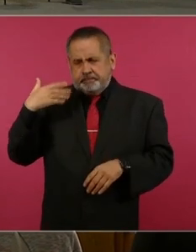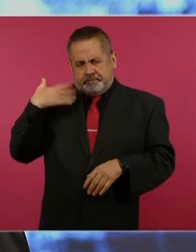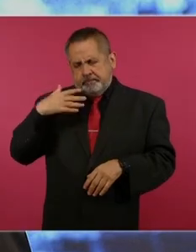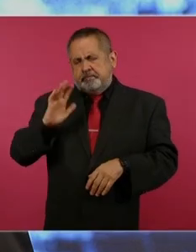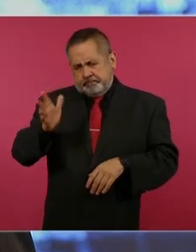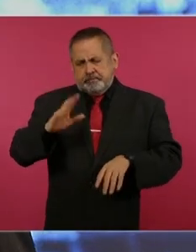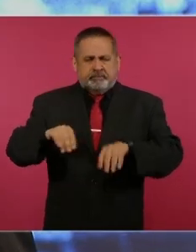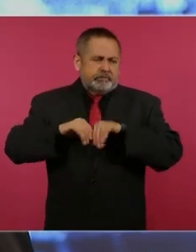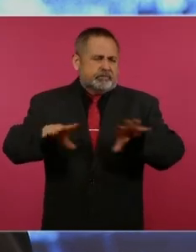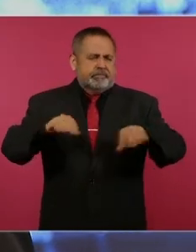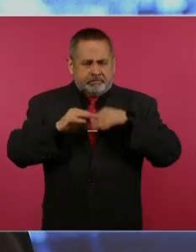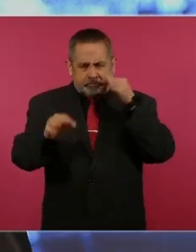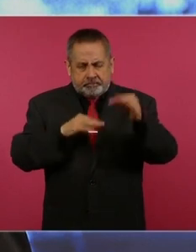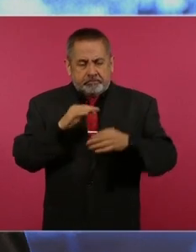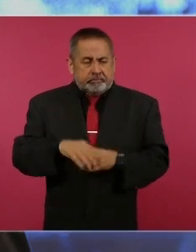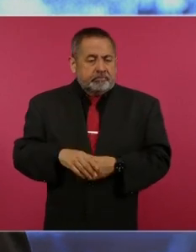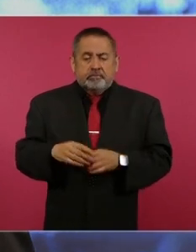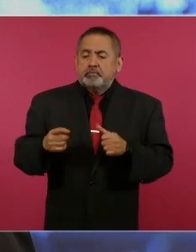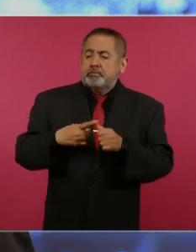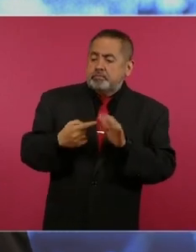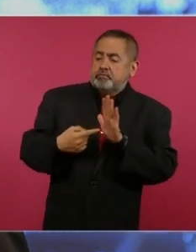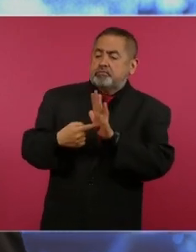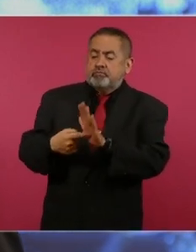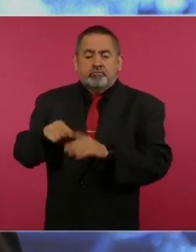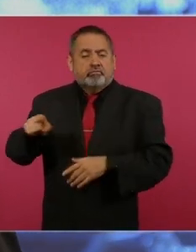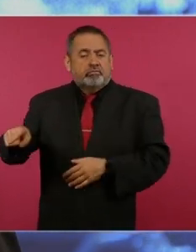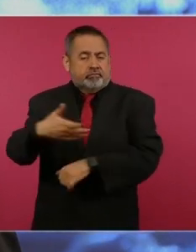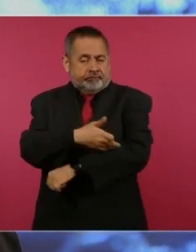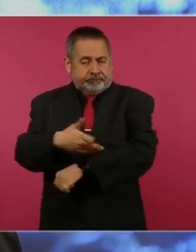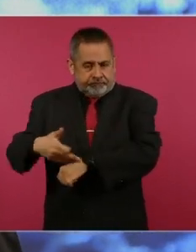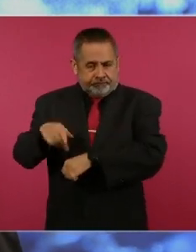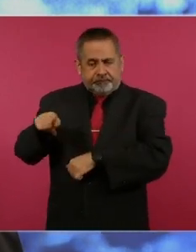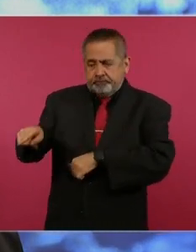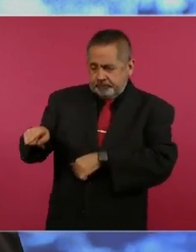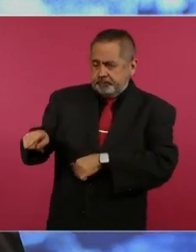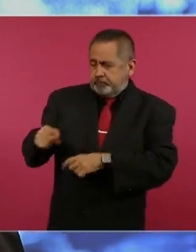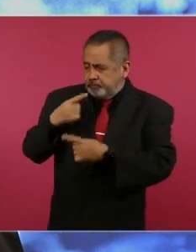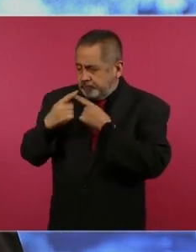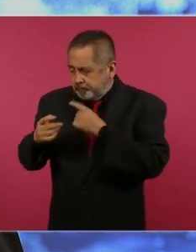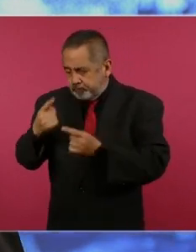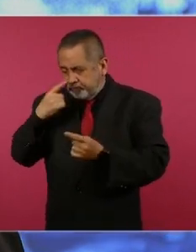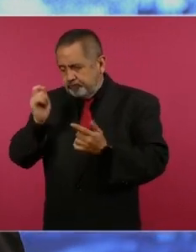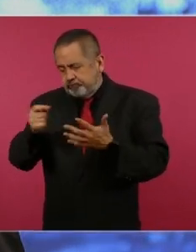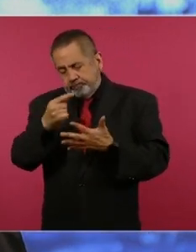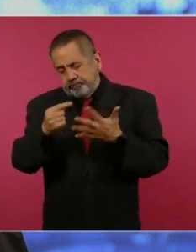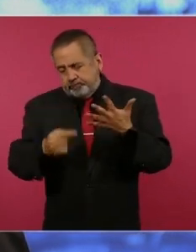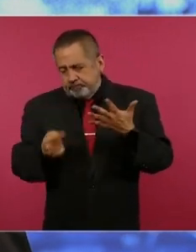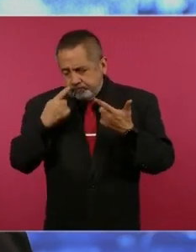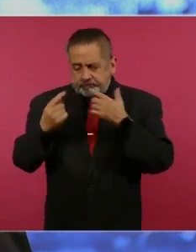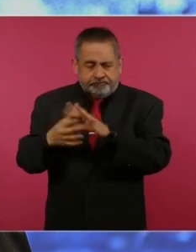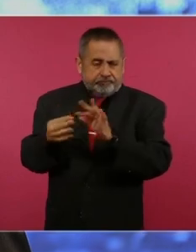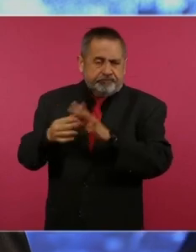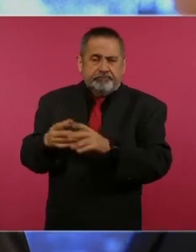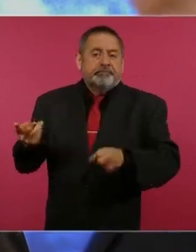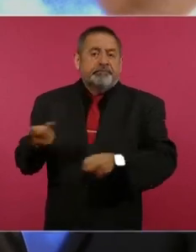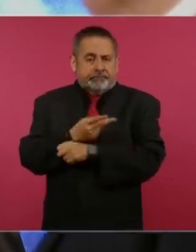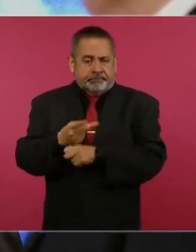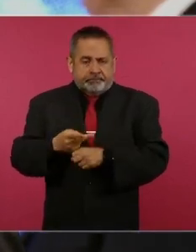en su momento, después de darle a conocer a las familias directas los resultados